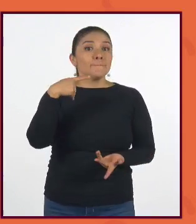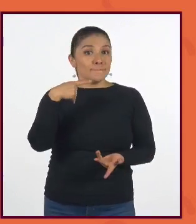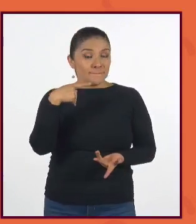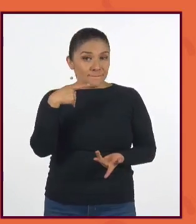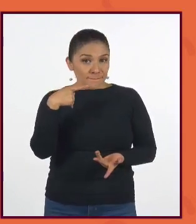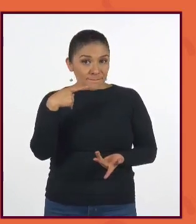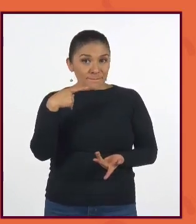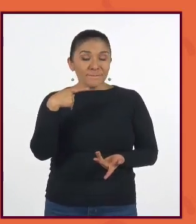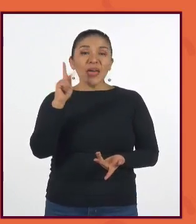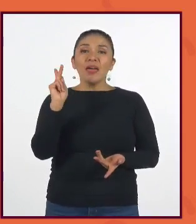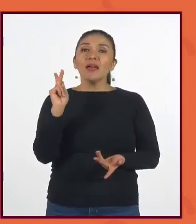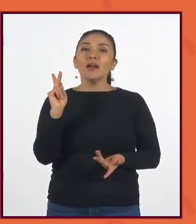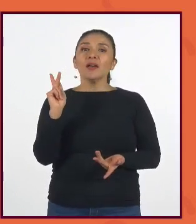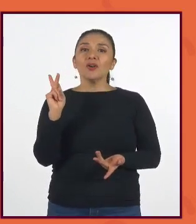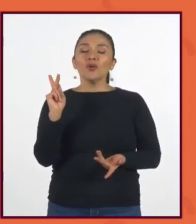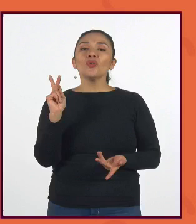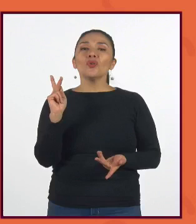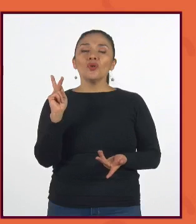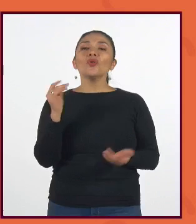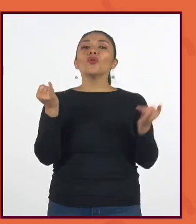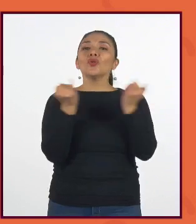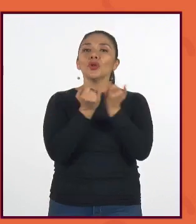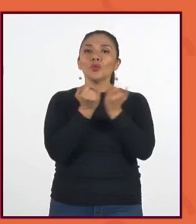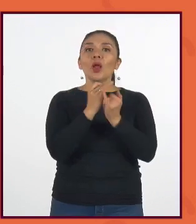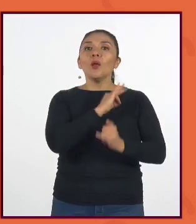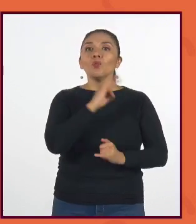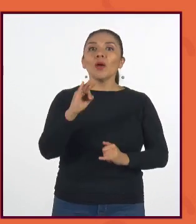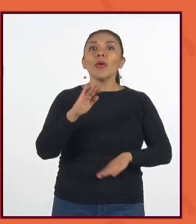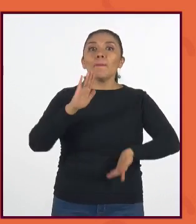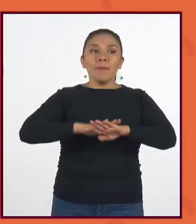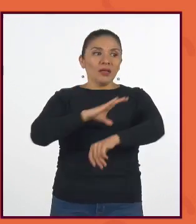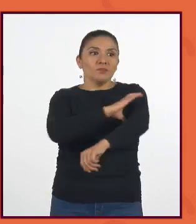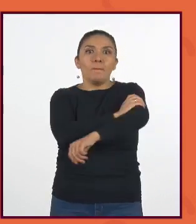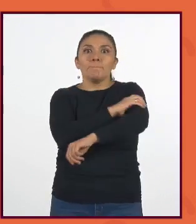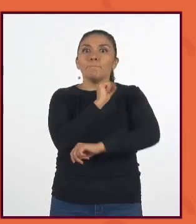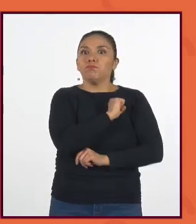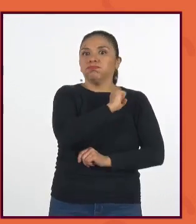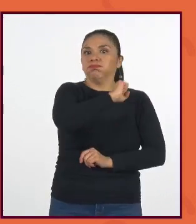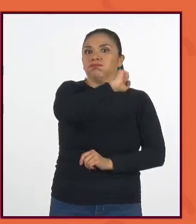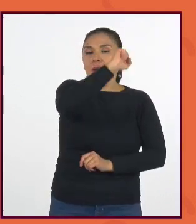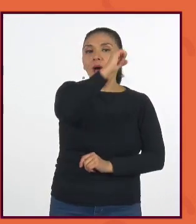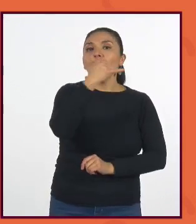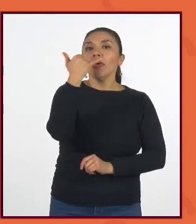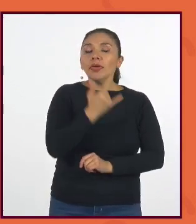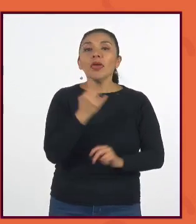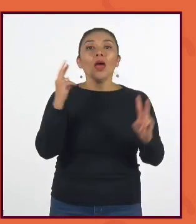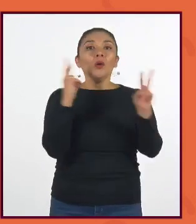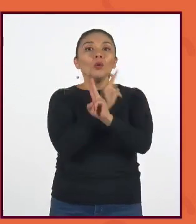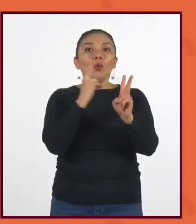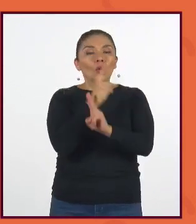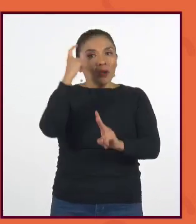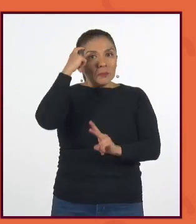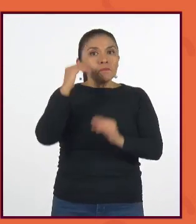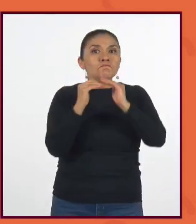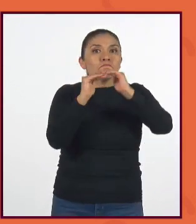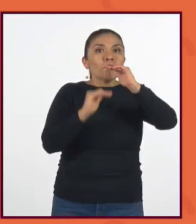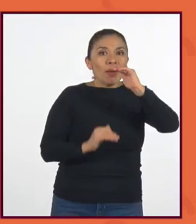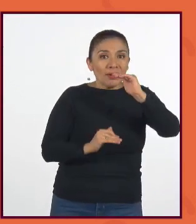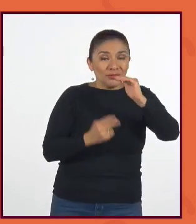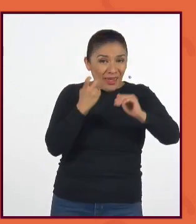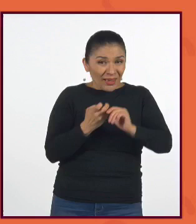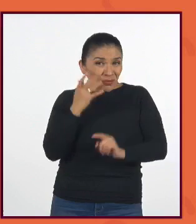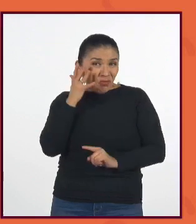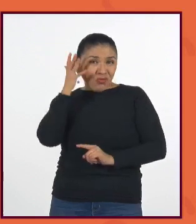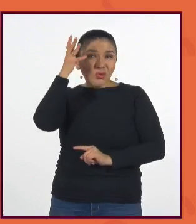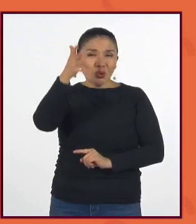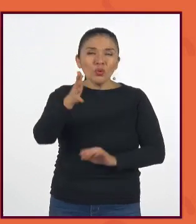pero de manera inmediata también puede aumentar la presión arterial y disminuir la oxigenación. A largo plazo es muy, muy